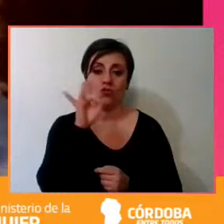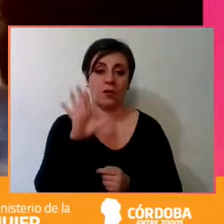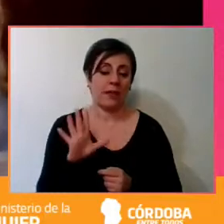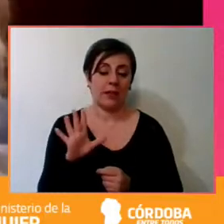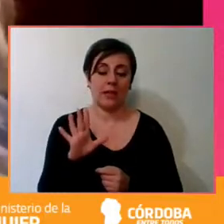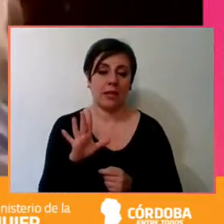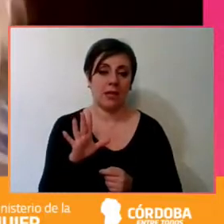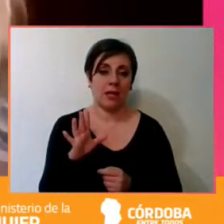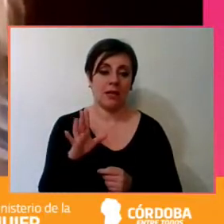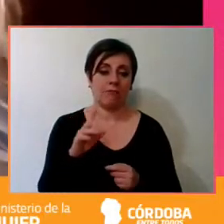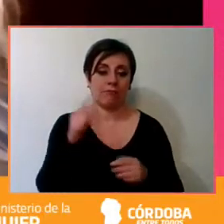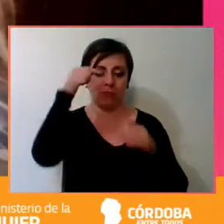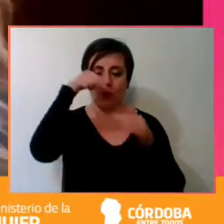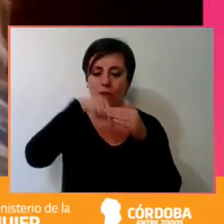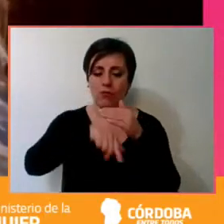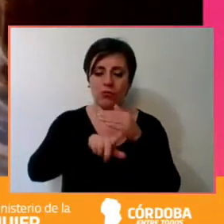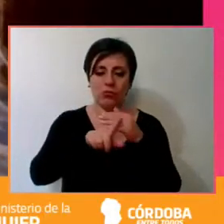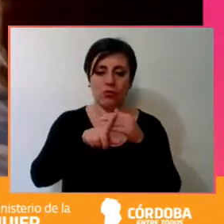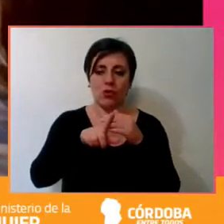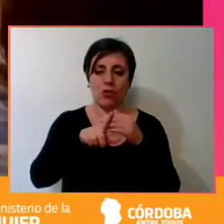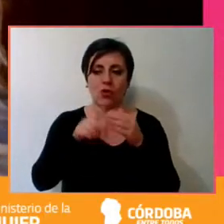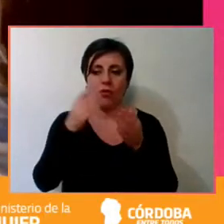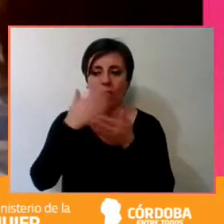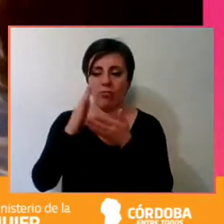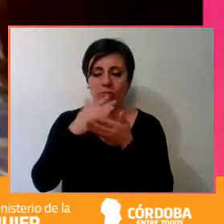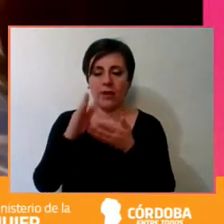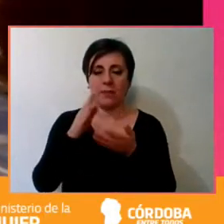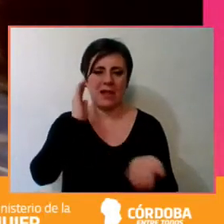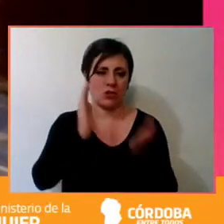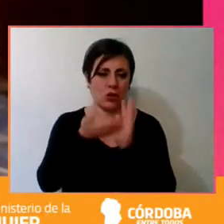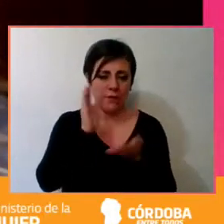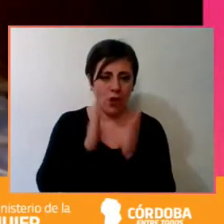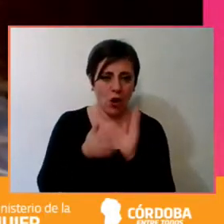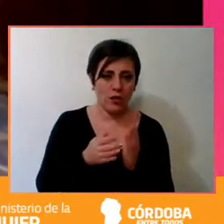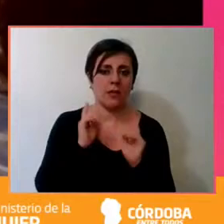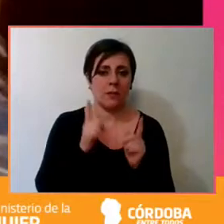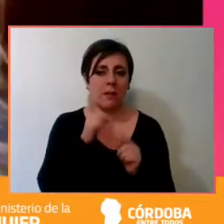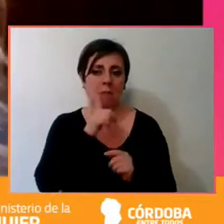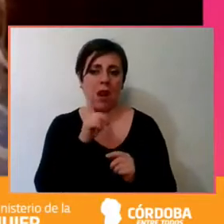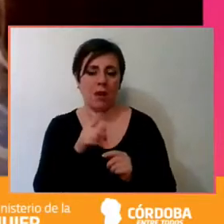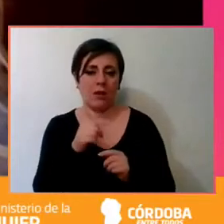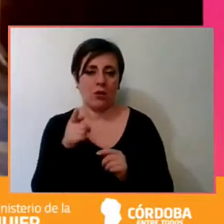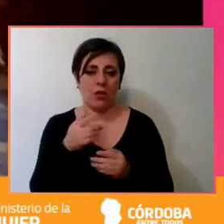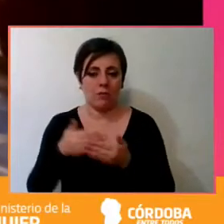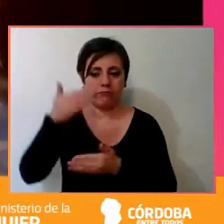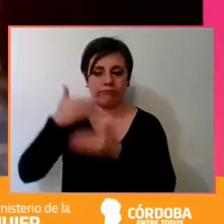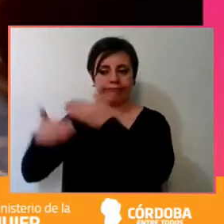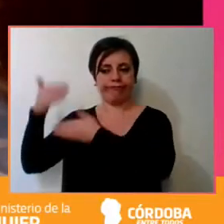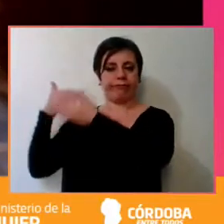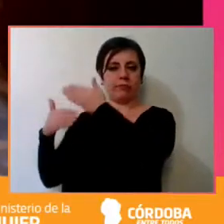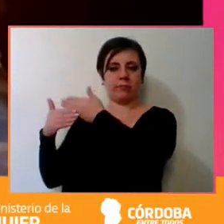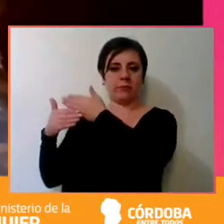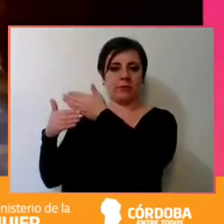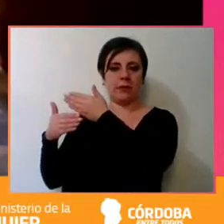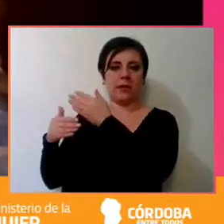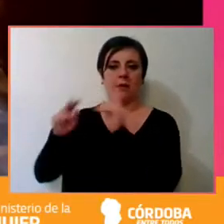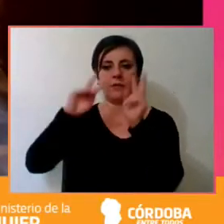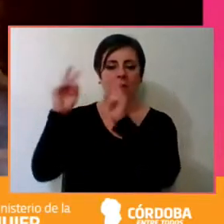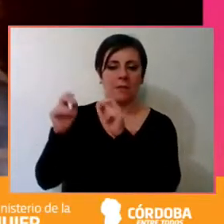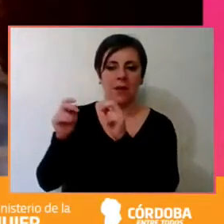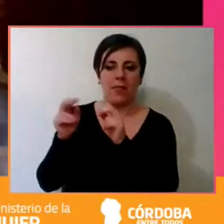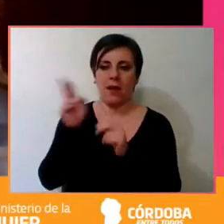de profundizar esta violencia y la discriminación, sino que se ha corrido un riesgo de retrocesos en la agenda de las